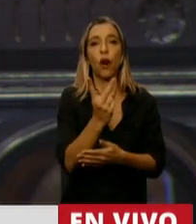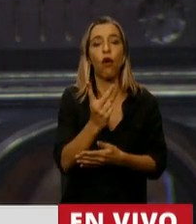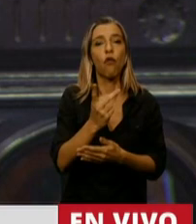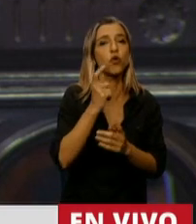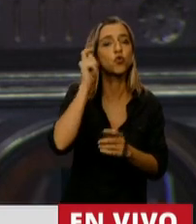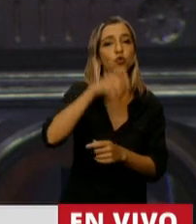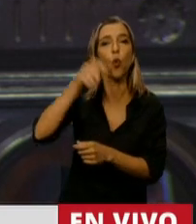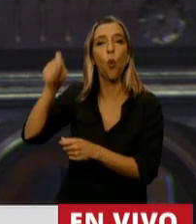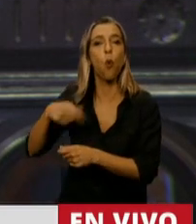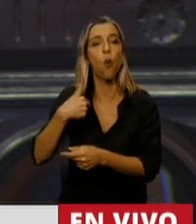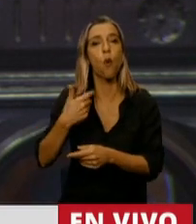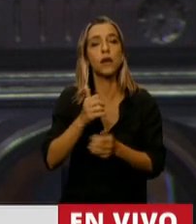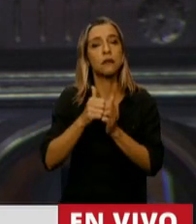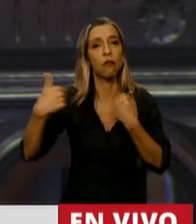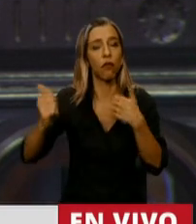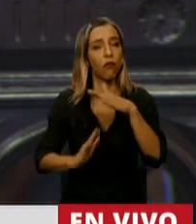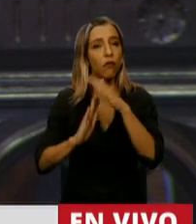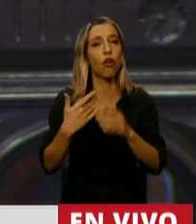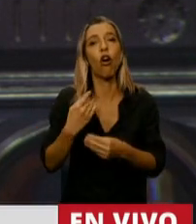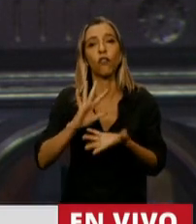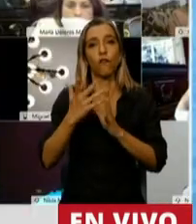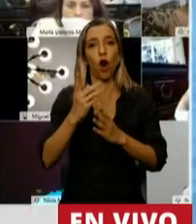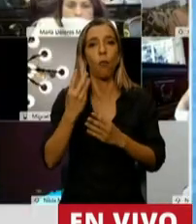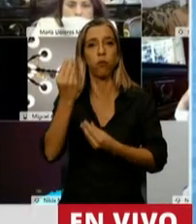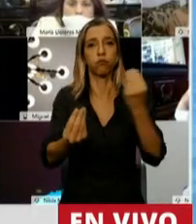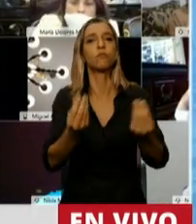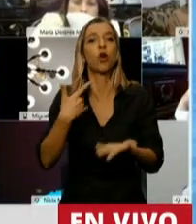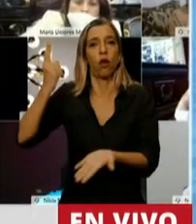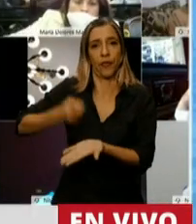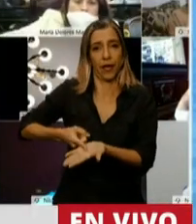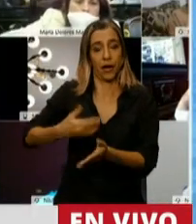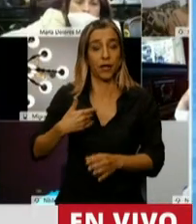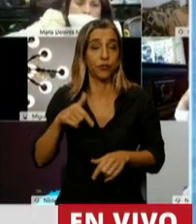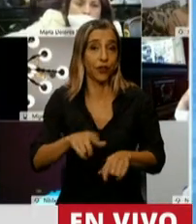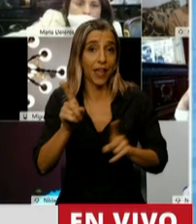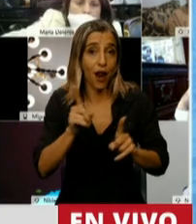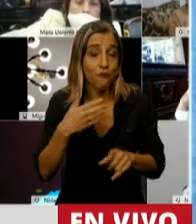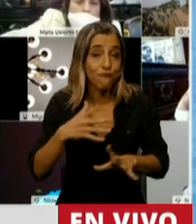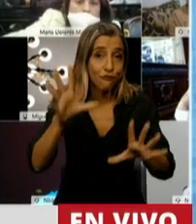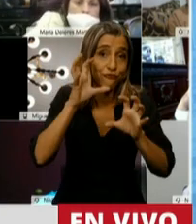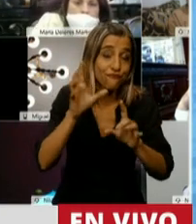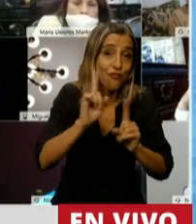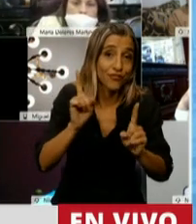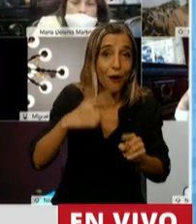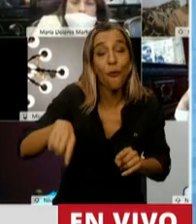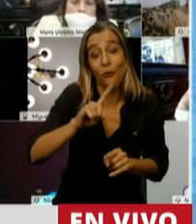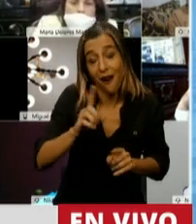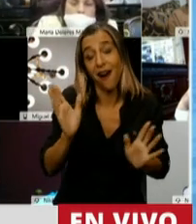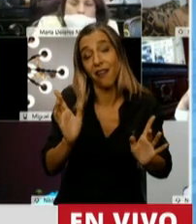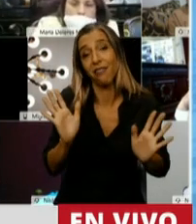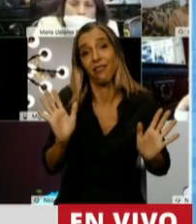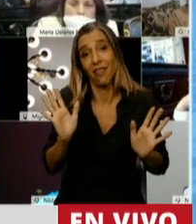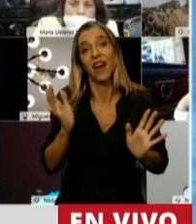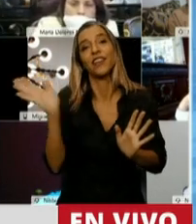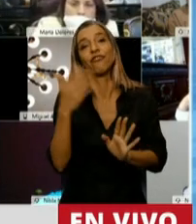Corte por decreto. En el país del no me acuerdo, doy 3 pasitos y me pierdo, decía María Elena Walsh. Me parece